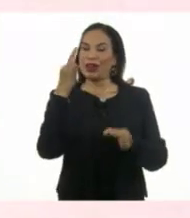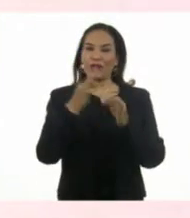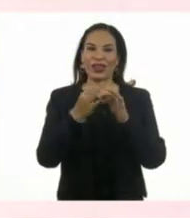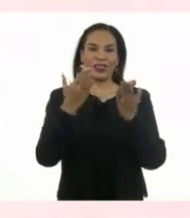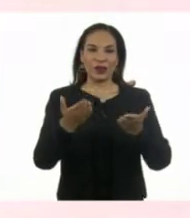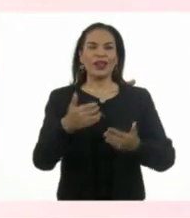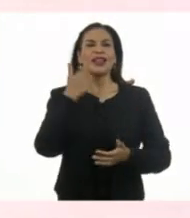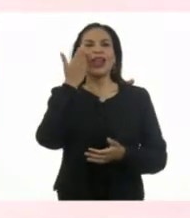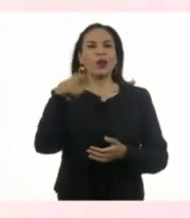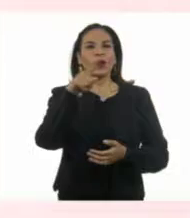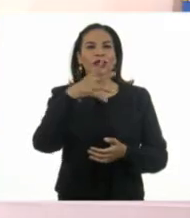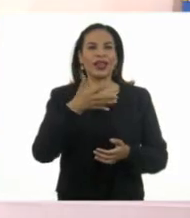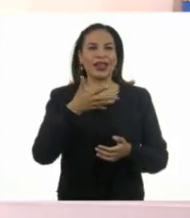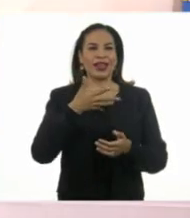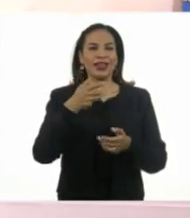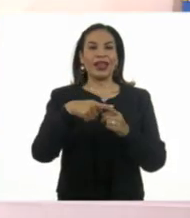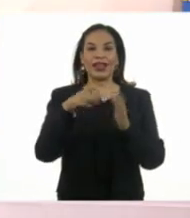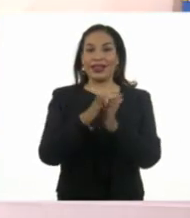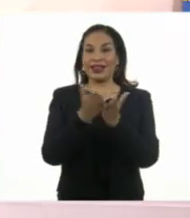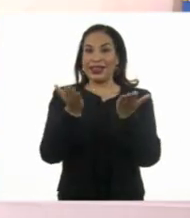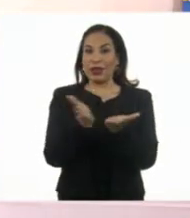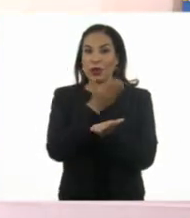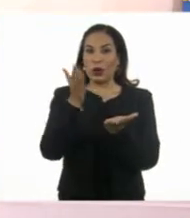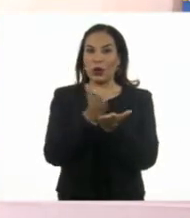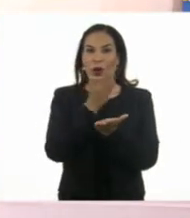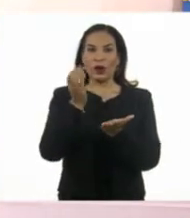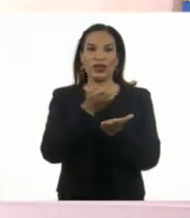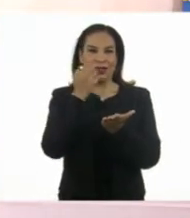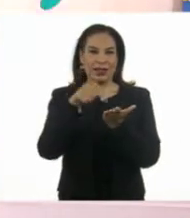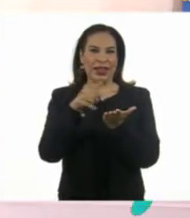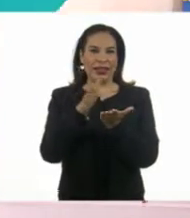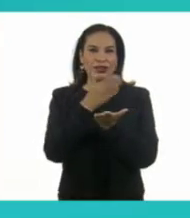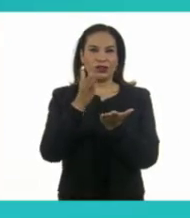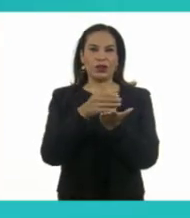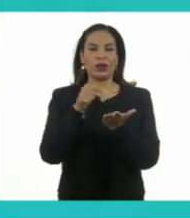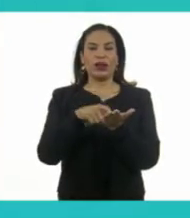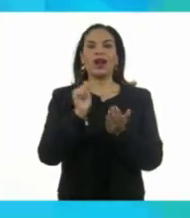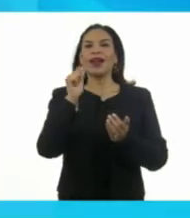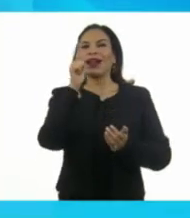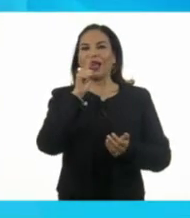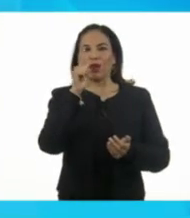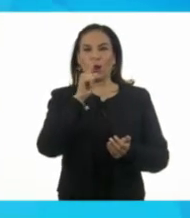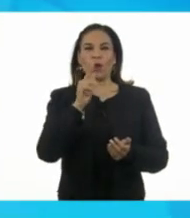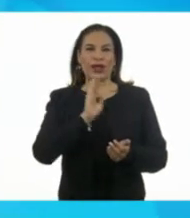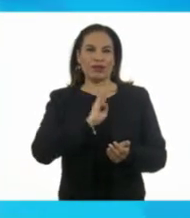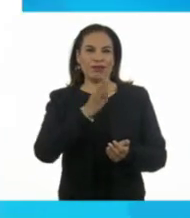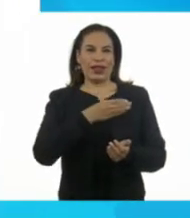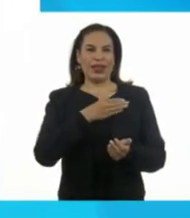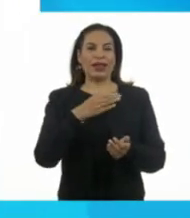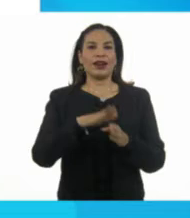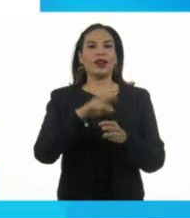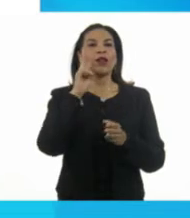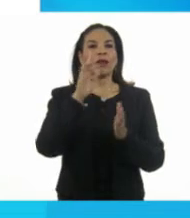Perfecto. Quiero que tengan a la mano su libro de texto, que es Lengua Materna, y lo vamos a